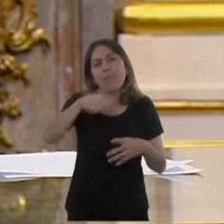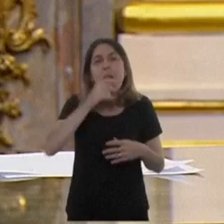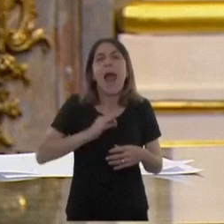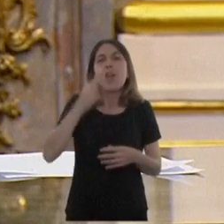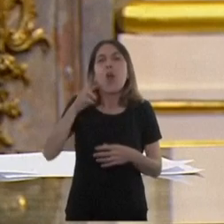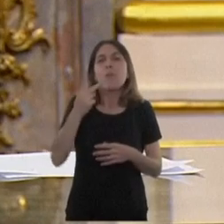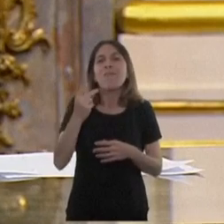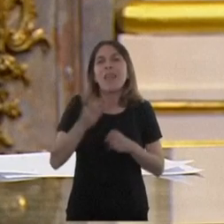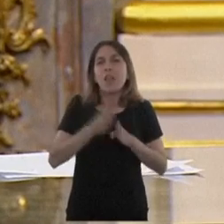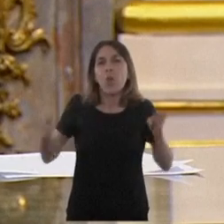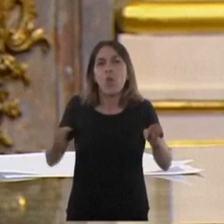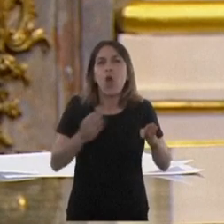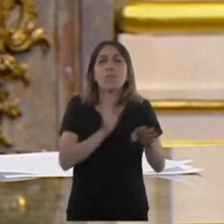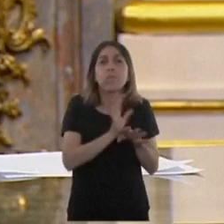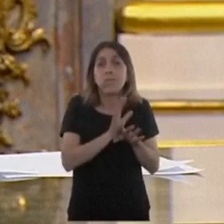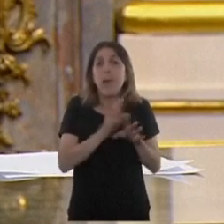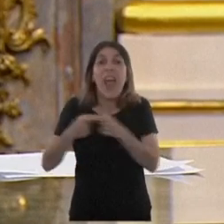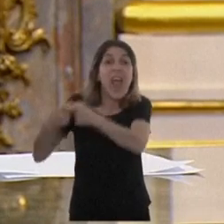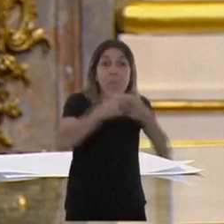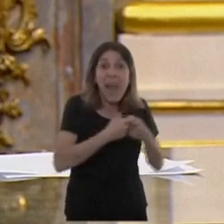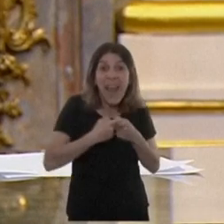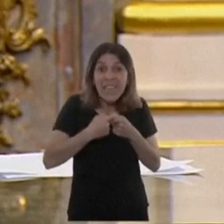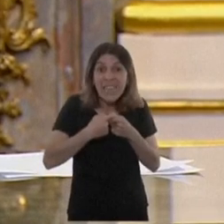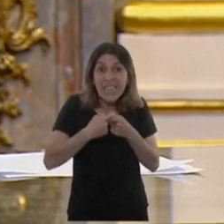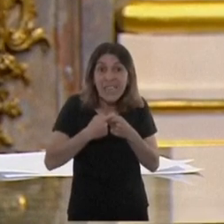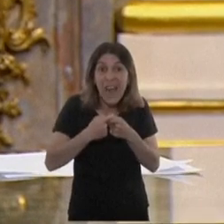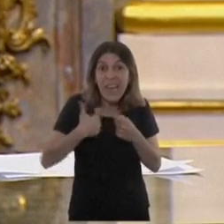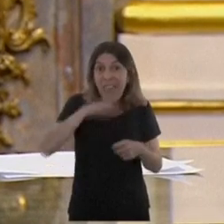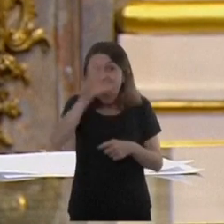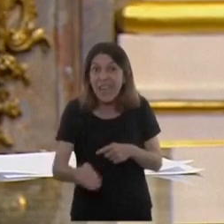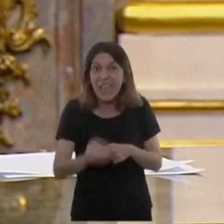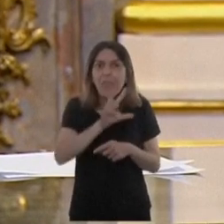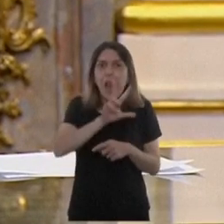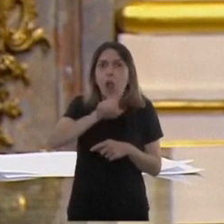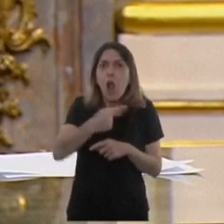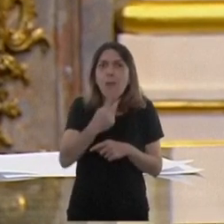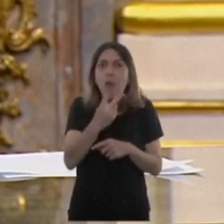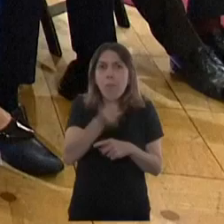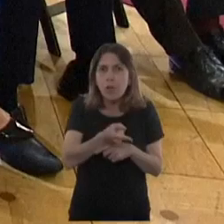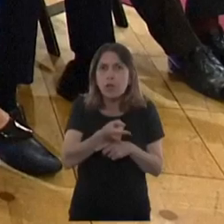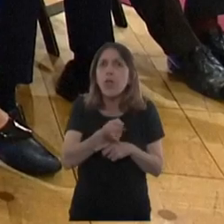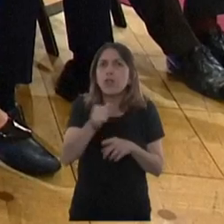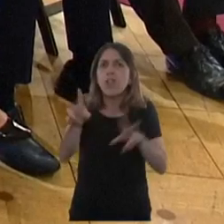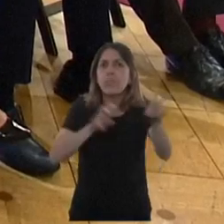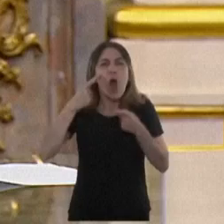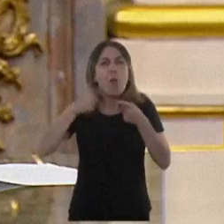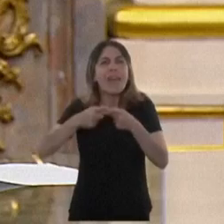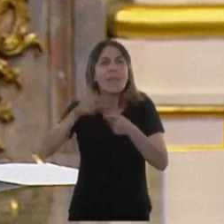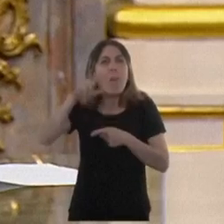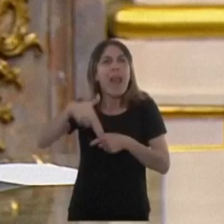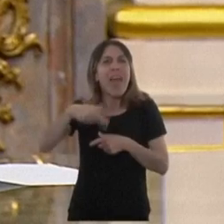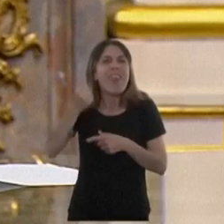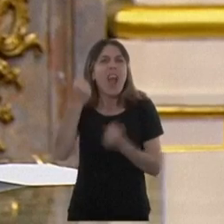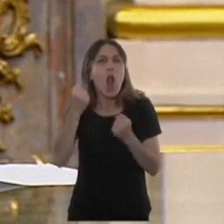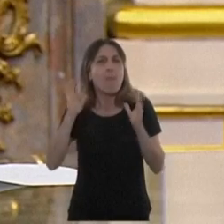tan solo 3,2 por ciento de las empresas de nuestro país tuvieron ganancias superiores a los 1000 millones de pesos